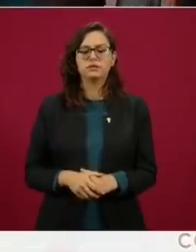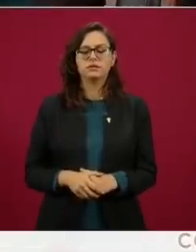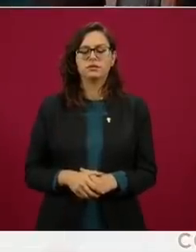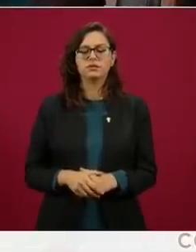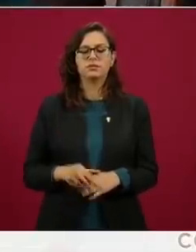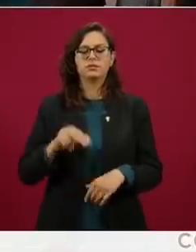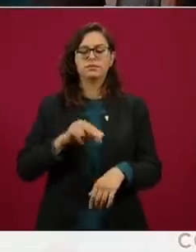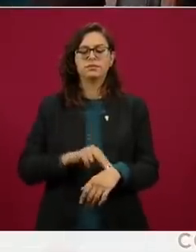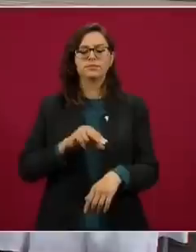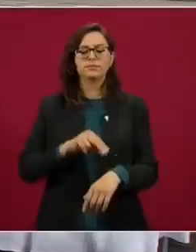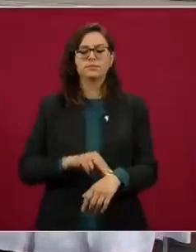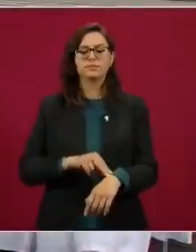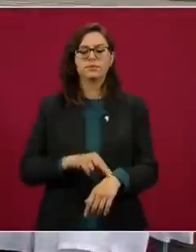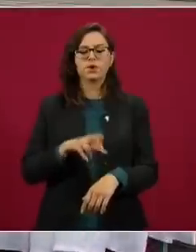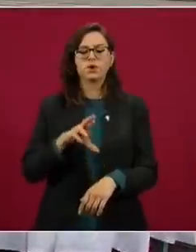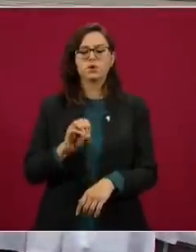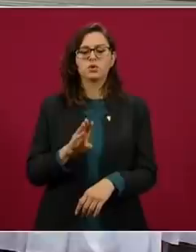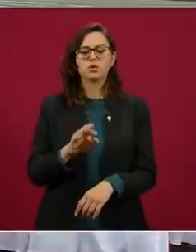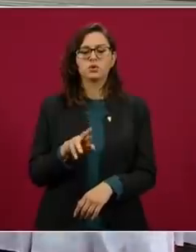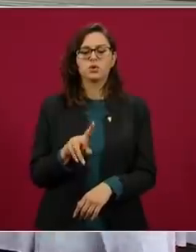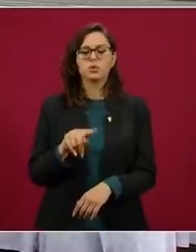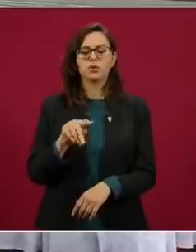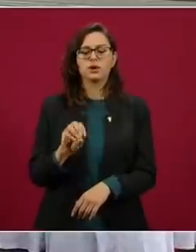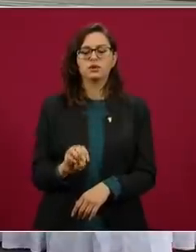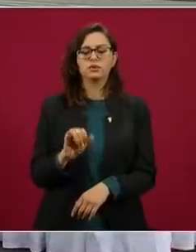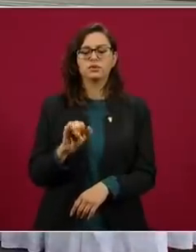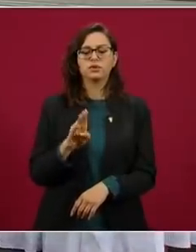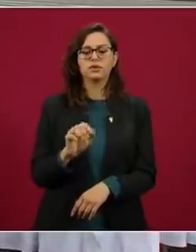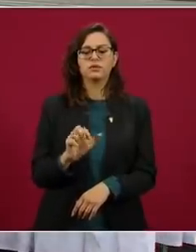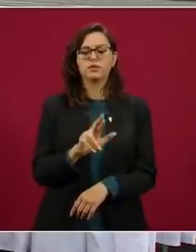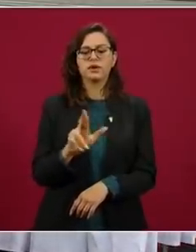médico roberto ibarra infante